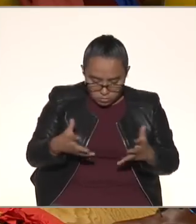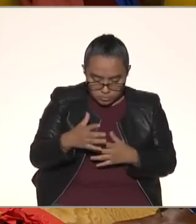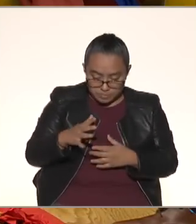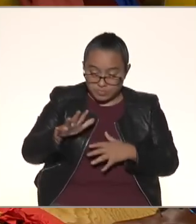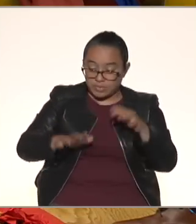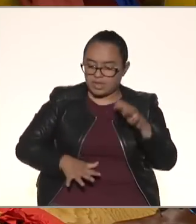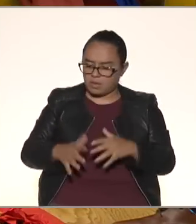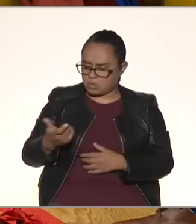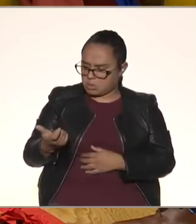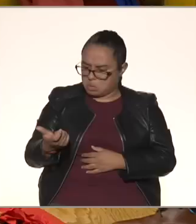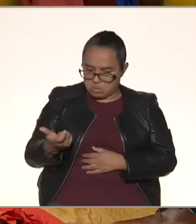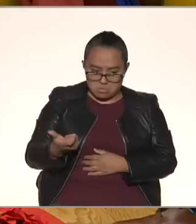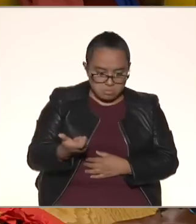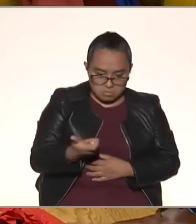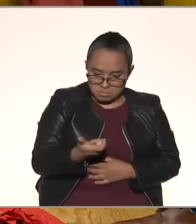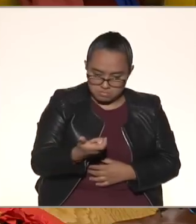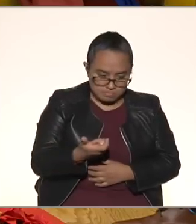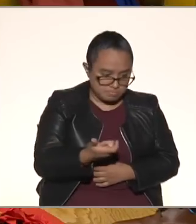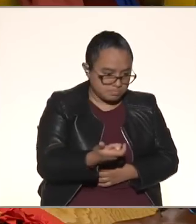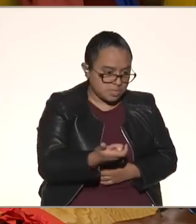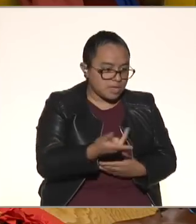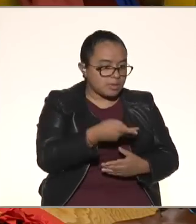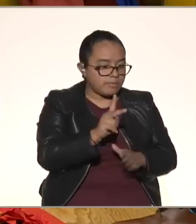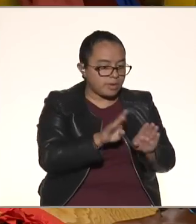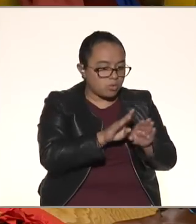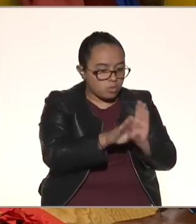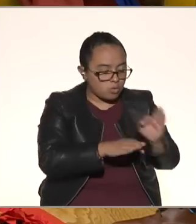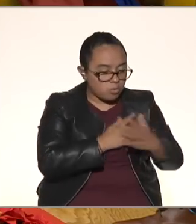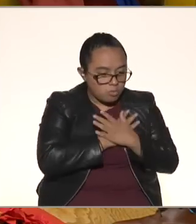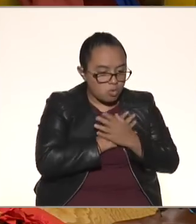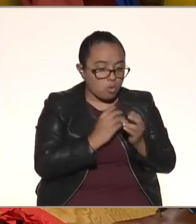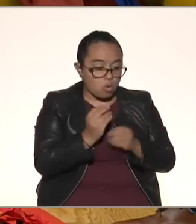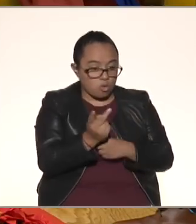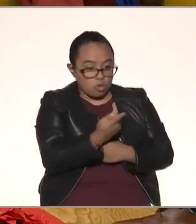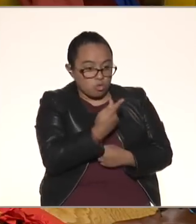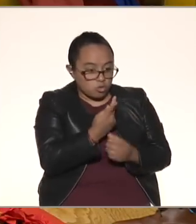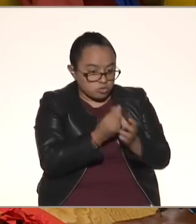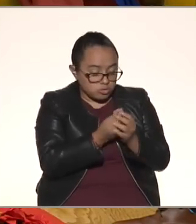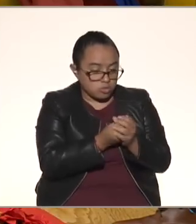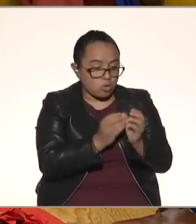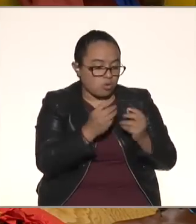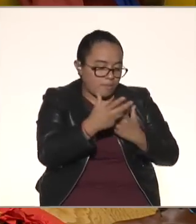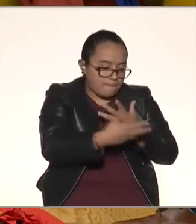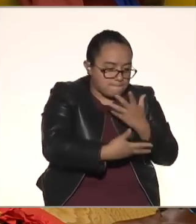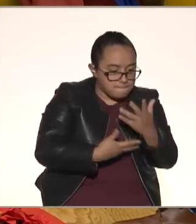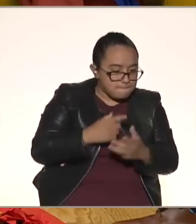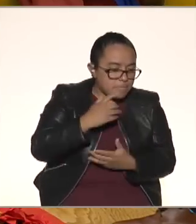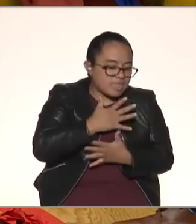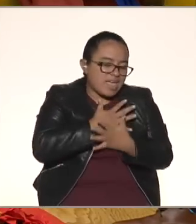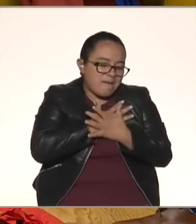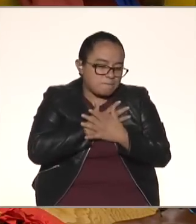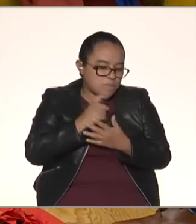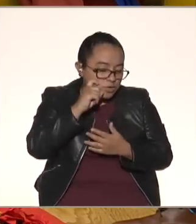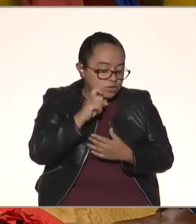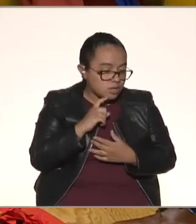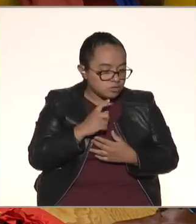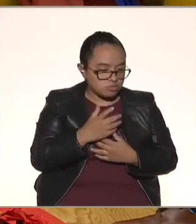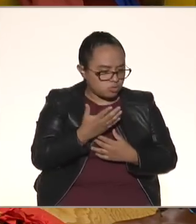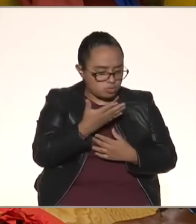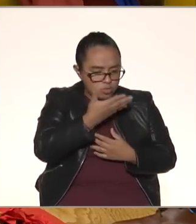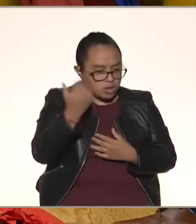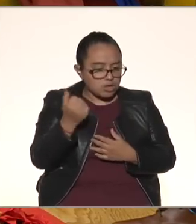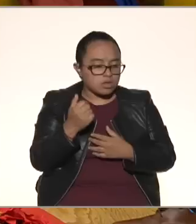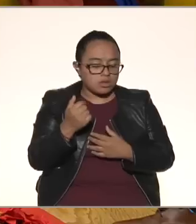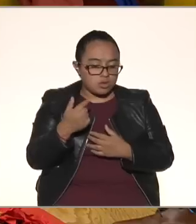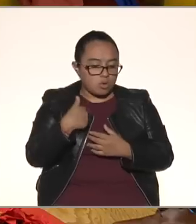a casa con su dinero, pero no saben amar, o no saben hacer intimidad, o no saben hacer el amor, o no saben escuchar, porque lo que saben es